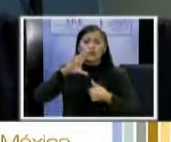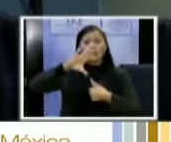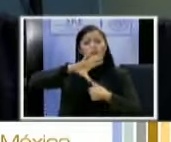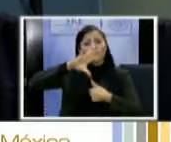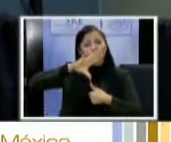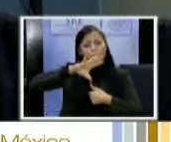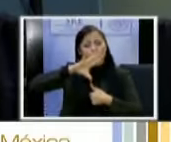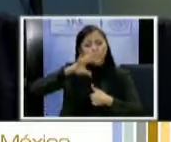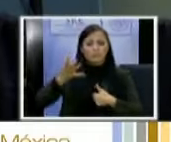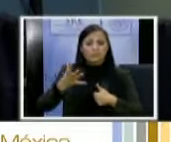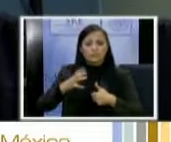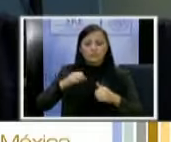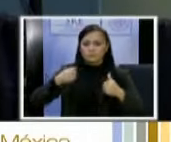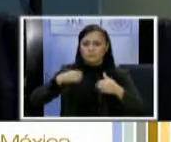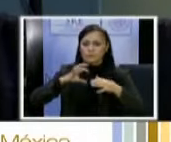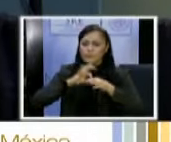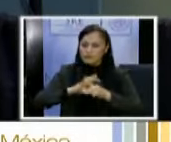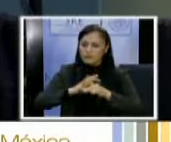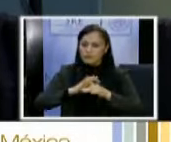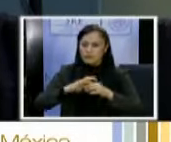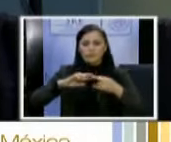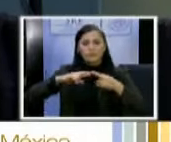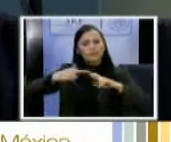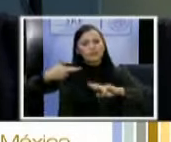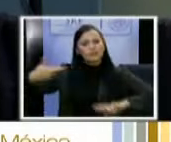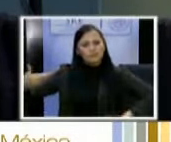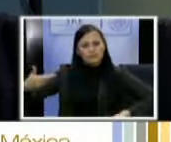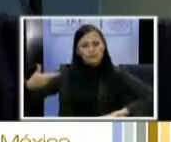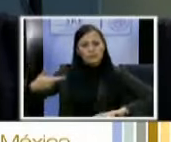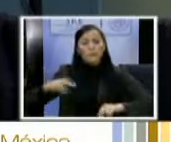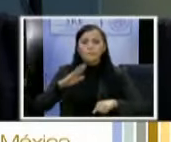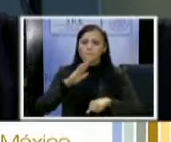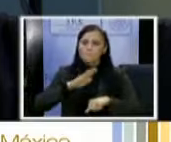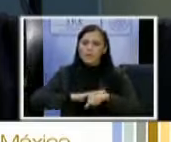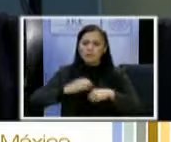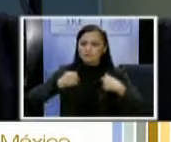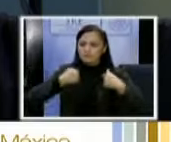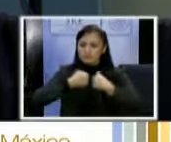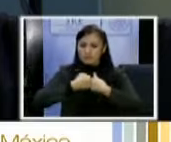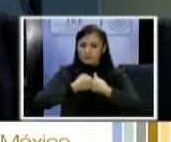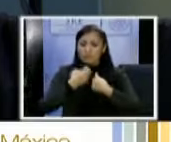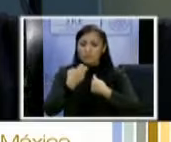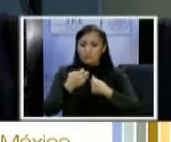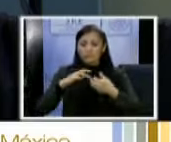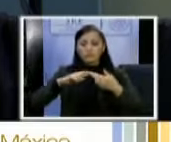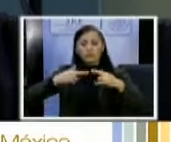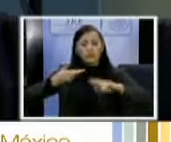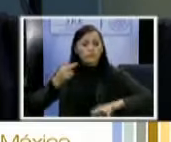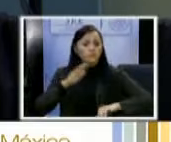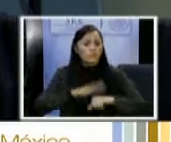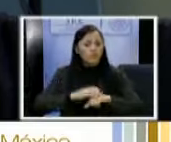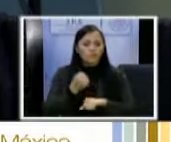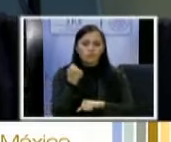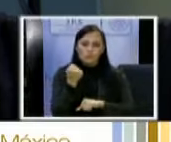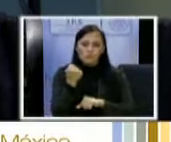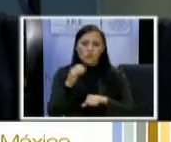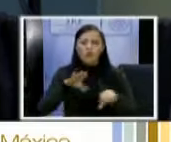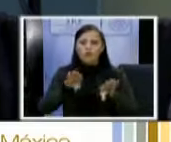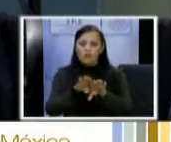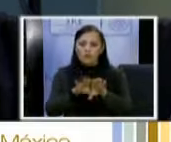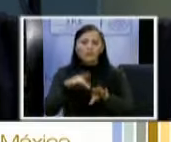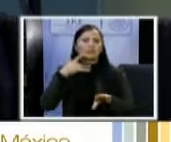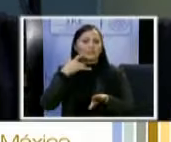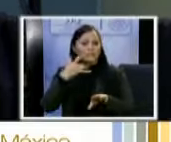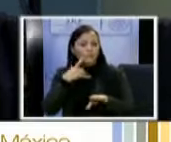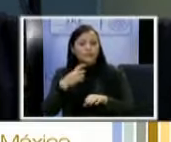Podemos hacer la parte del mundo más poderosa, uniendo precisamente los esfuerzos de los